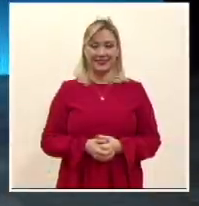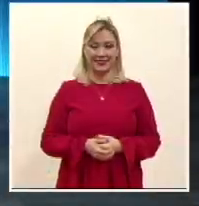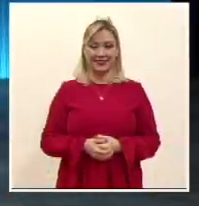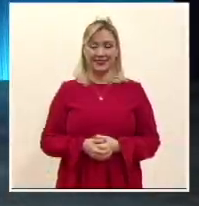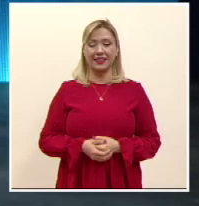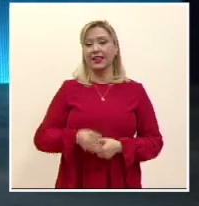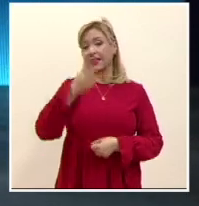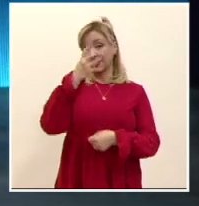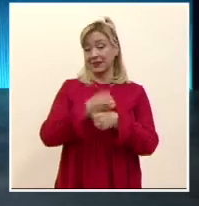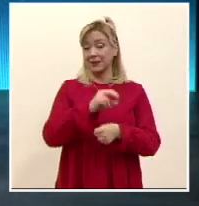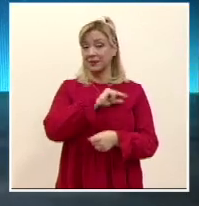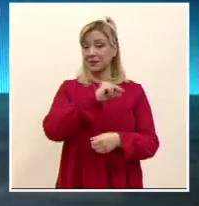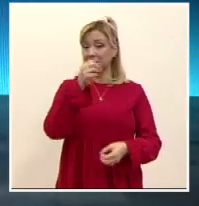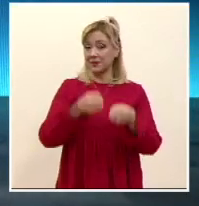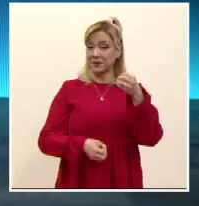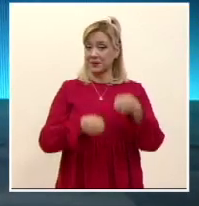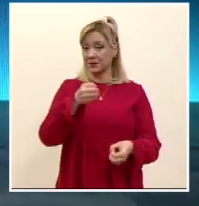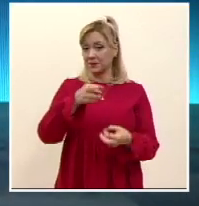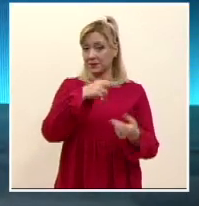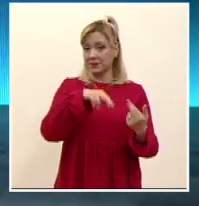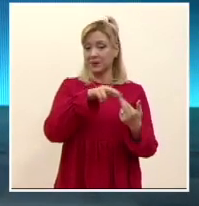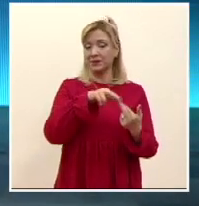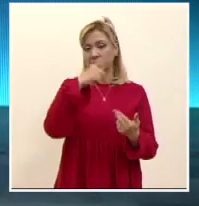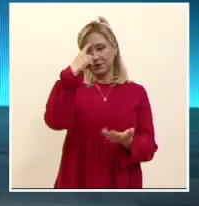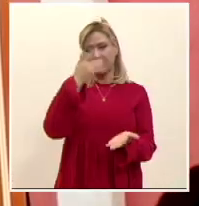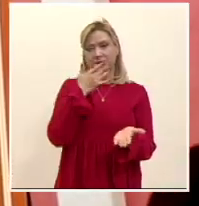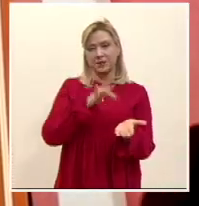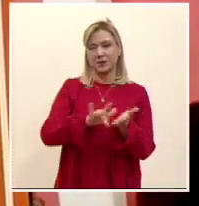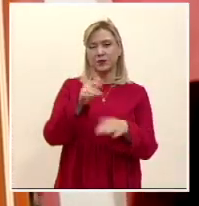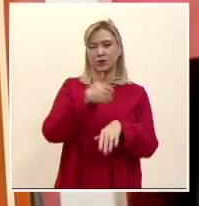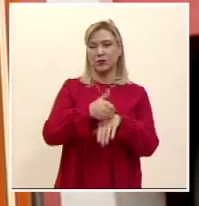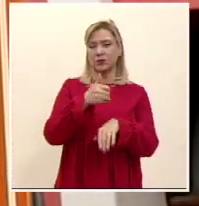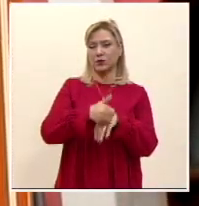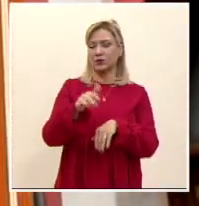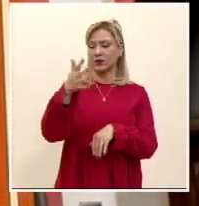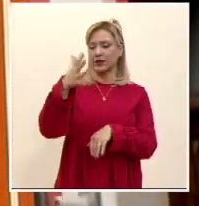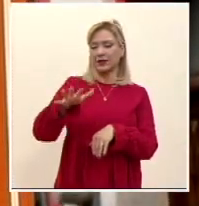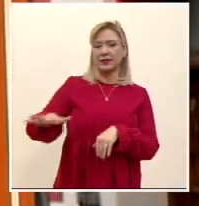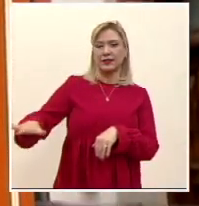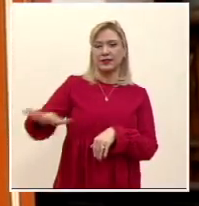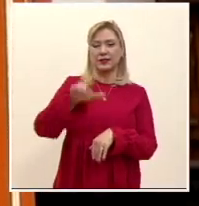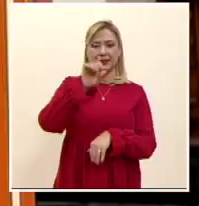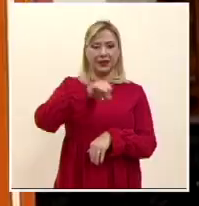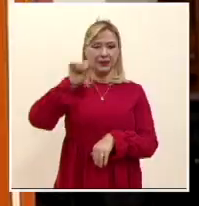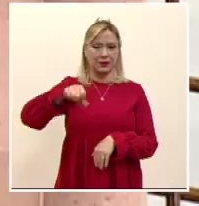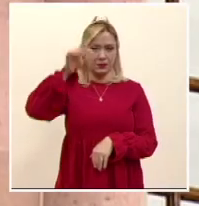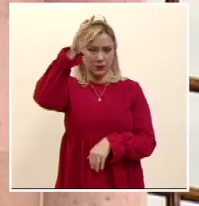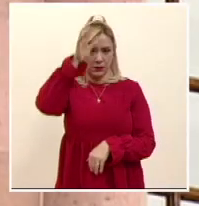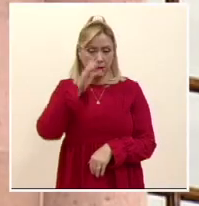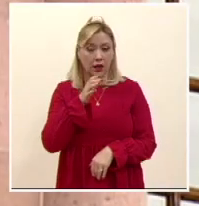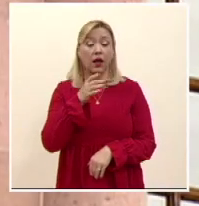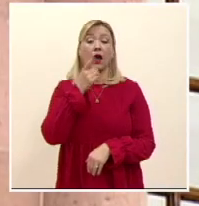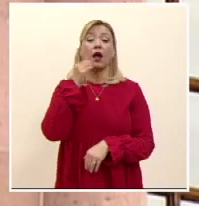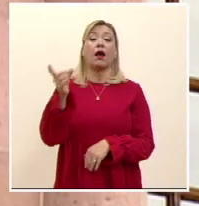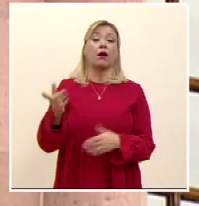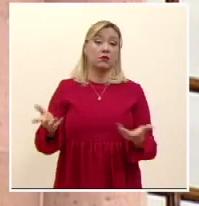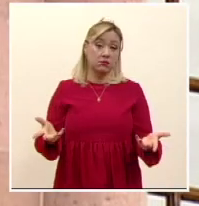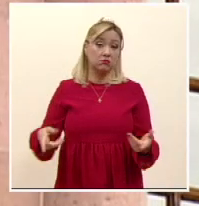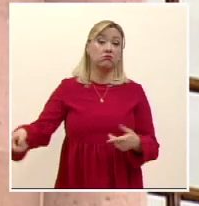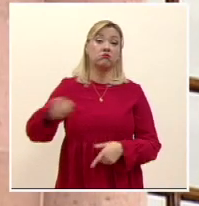El tercer tribunal colegiado de circuito del Centro Auxiliar de la 10ª Región, con residencia en Saltillo, Coahuila, determinó que los